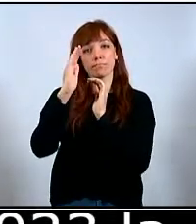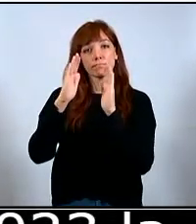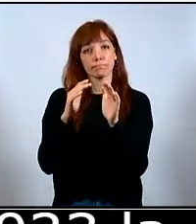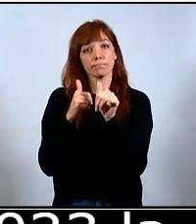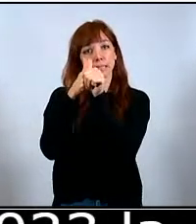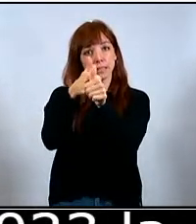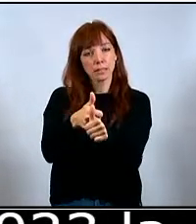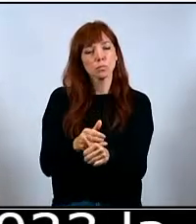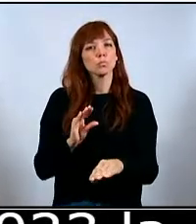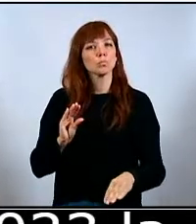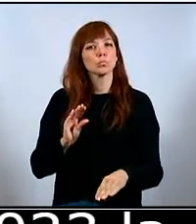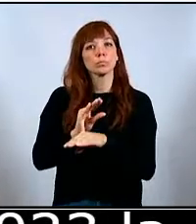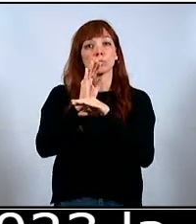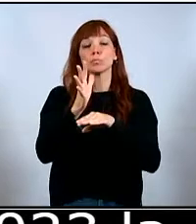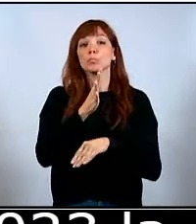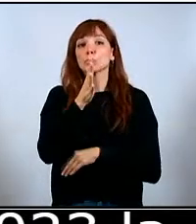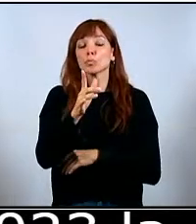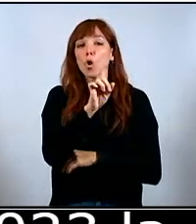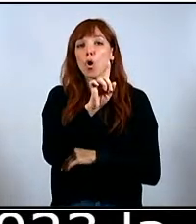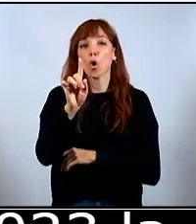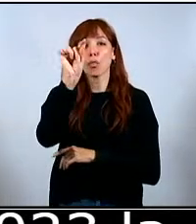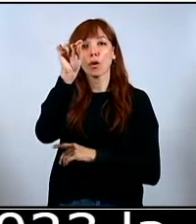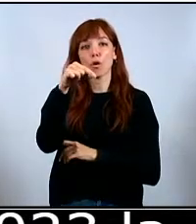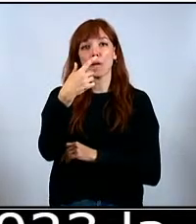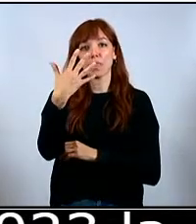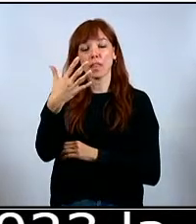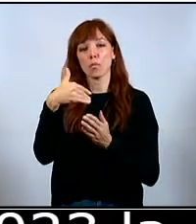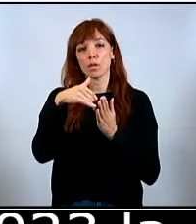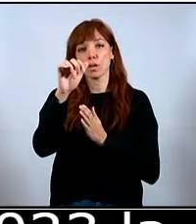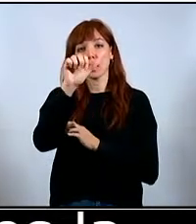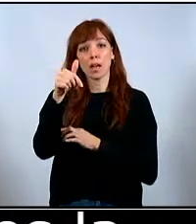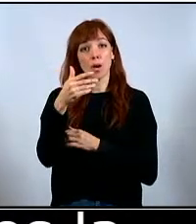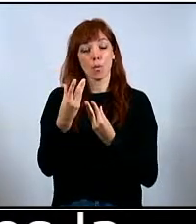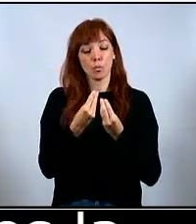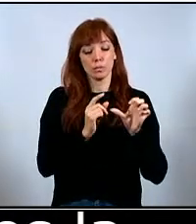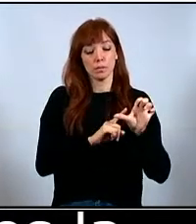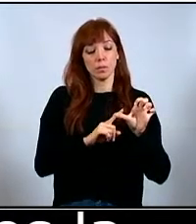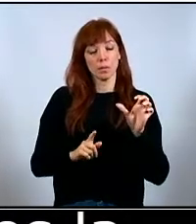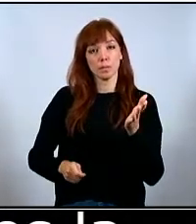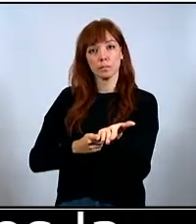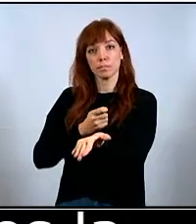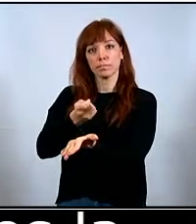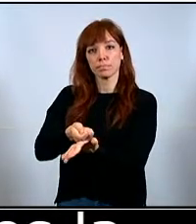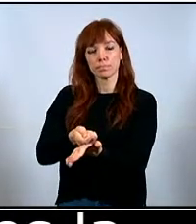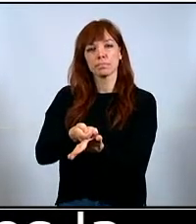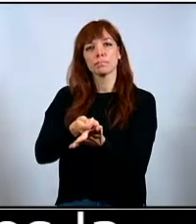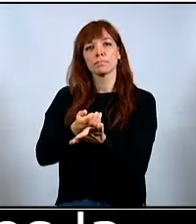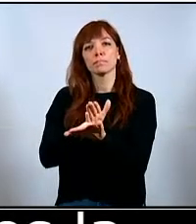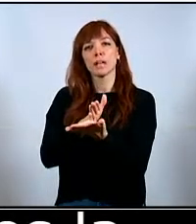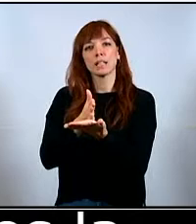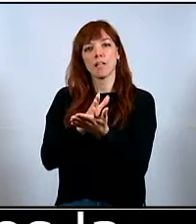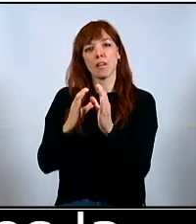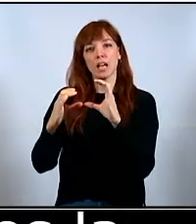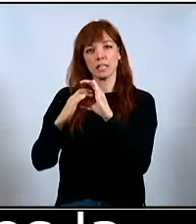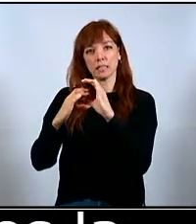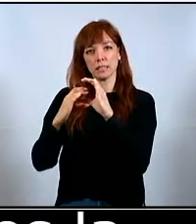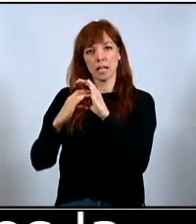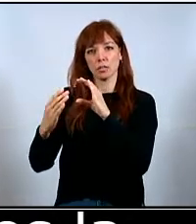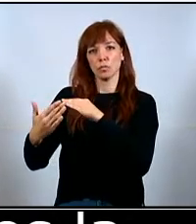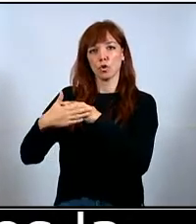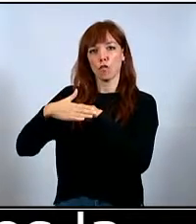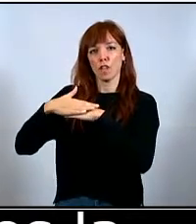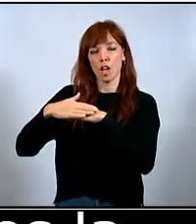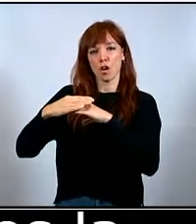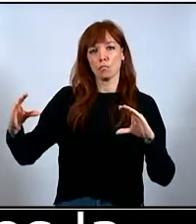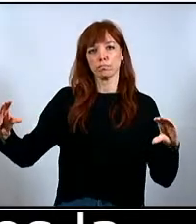aportar 11,5 millones de euros, la misma cantidad que debe destinar la Administración General del Estado a través del IMSERSO, otros 11,5